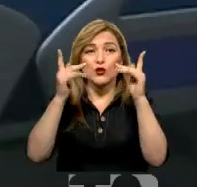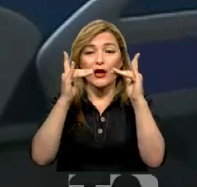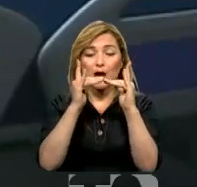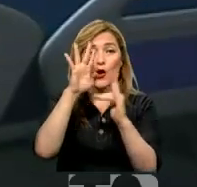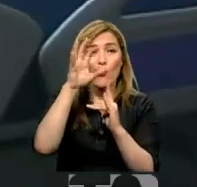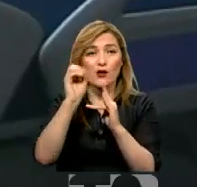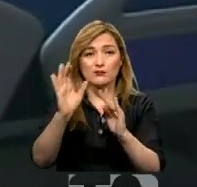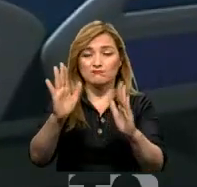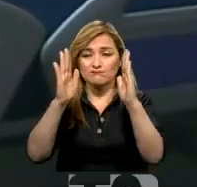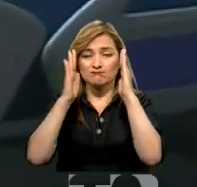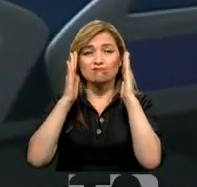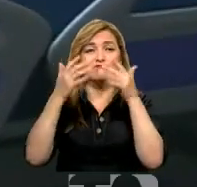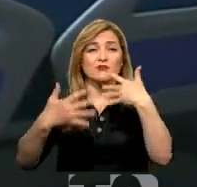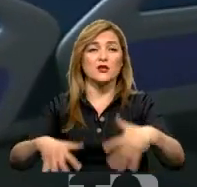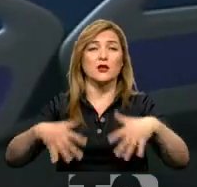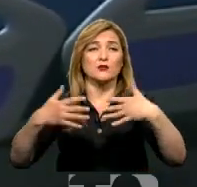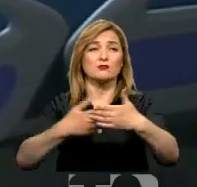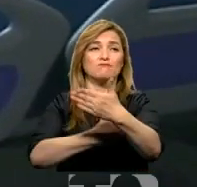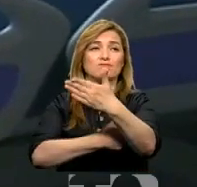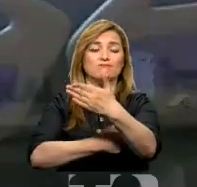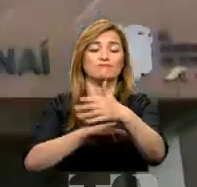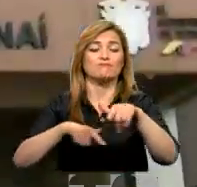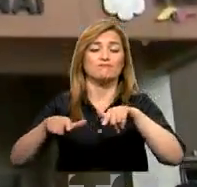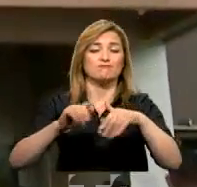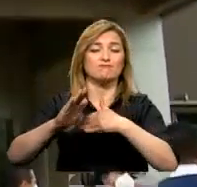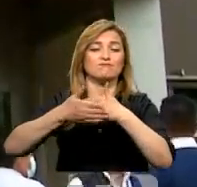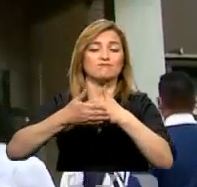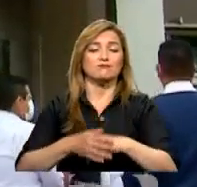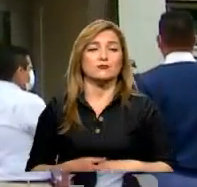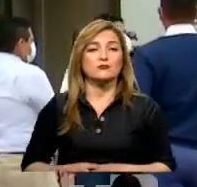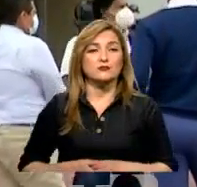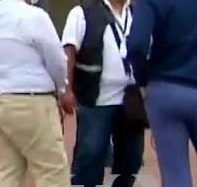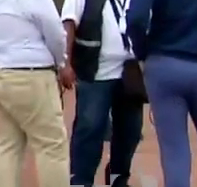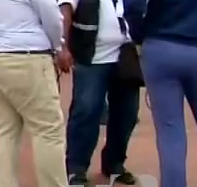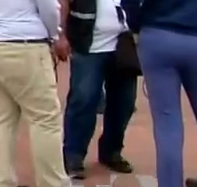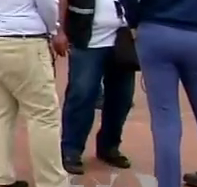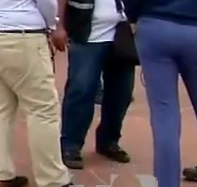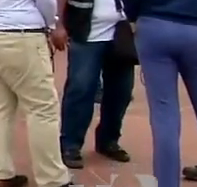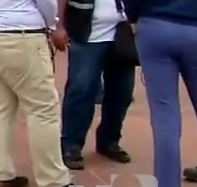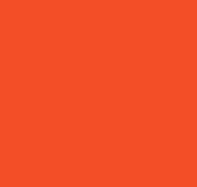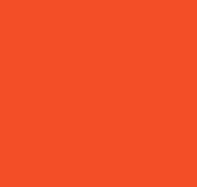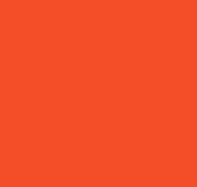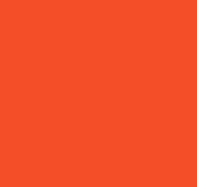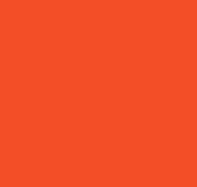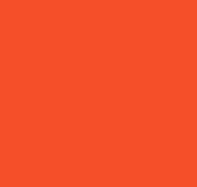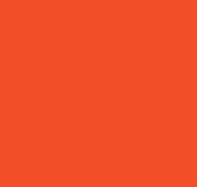de cuidados intensivos que se adicionaron a esta casa de salud. Joana Ramos, 24 horas.